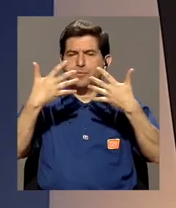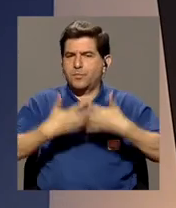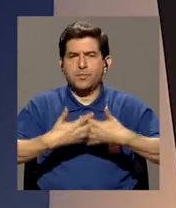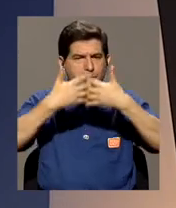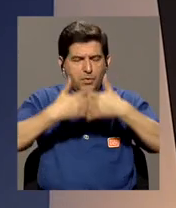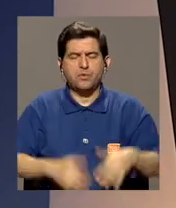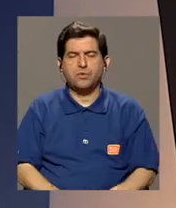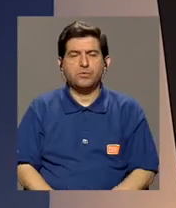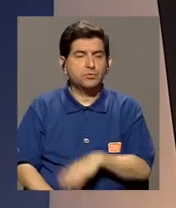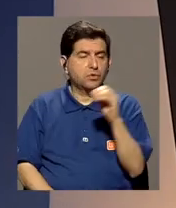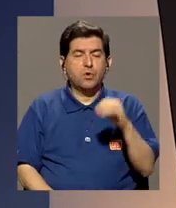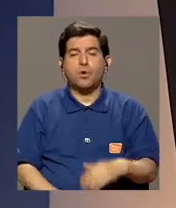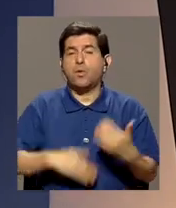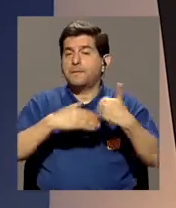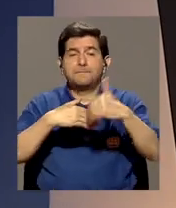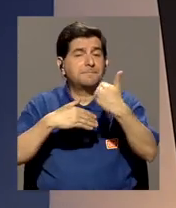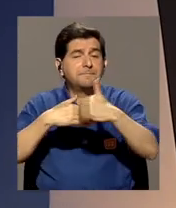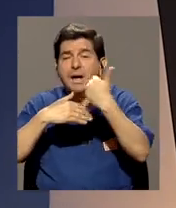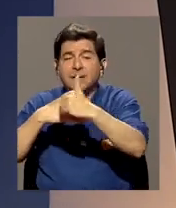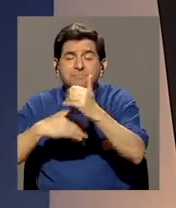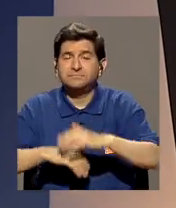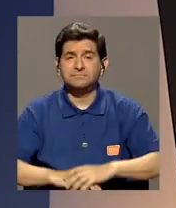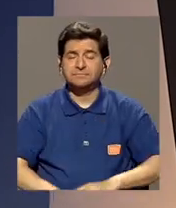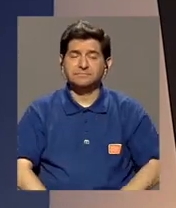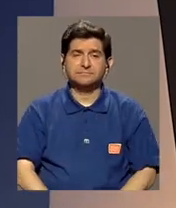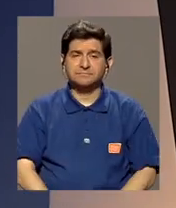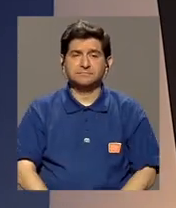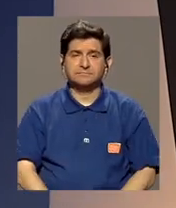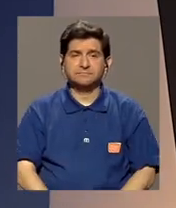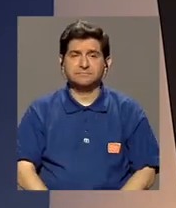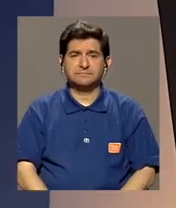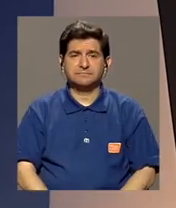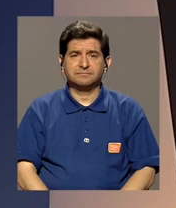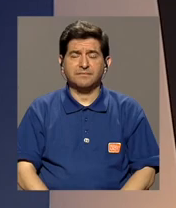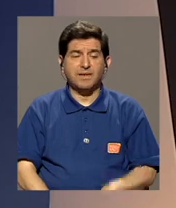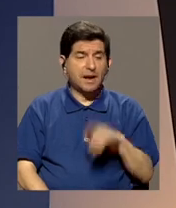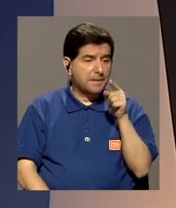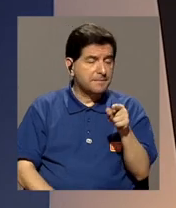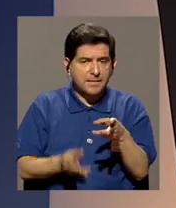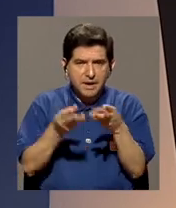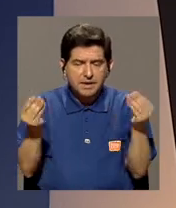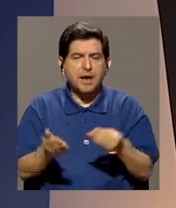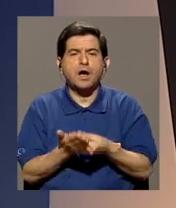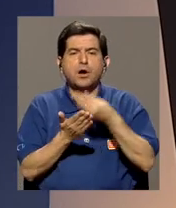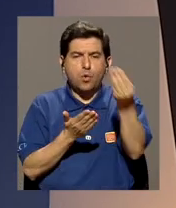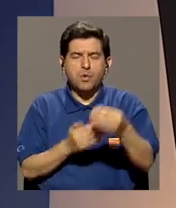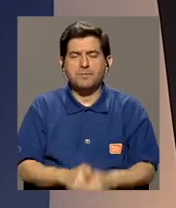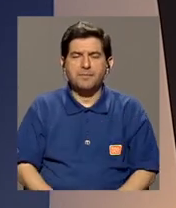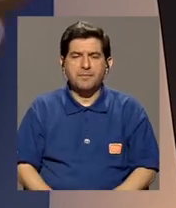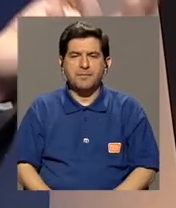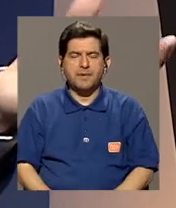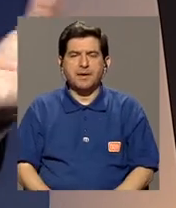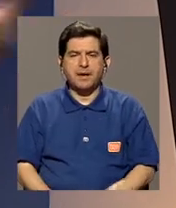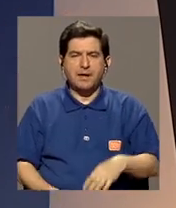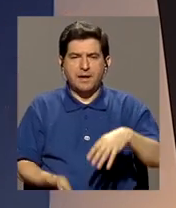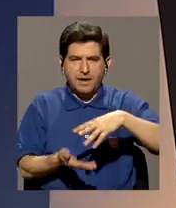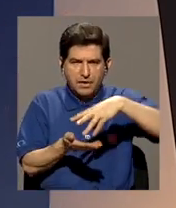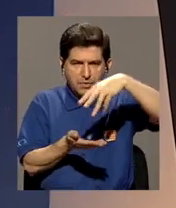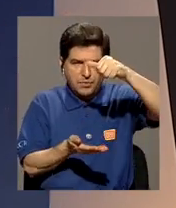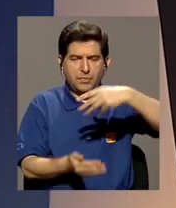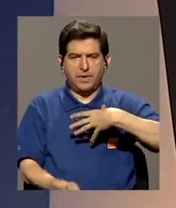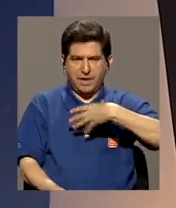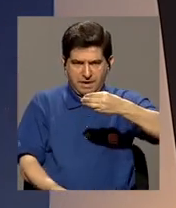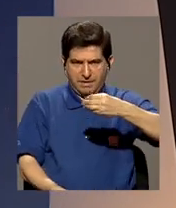un bollo de pan si usted quiere ahora este lo para producir eso compramos la harina compra